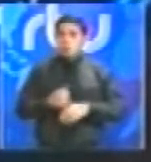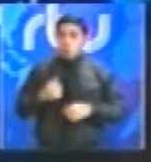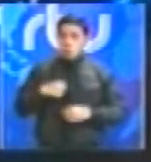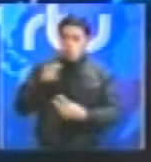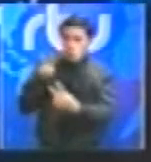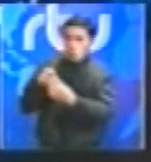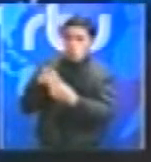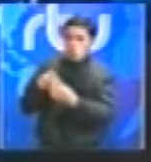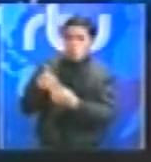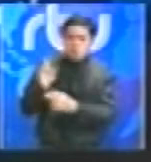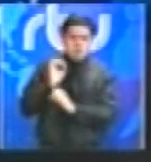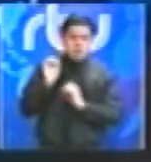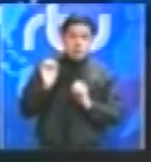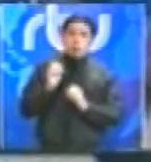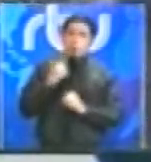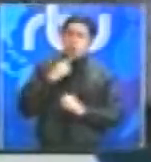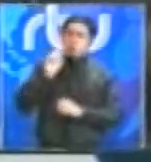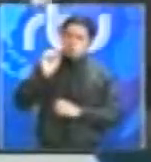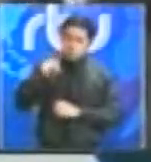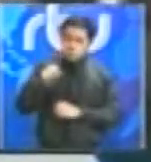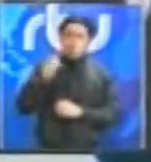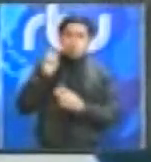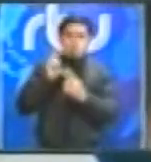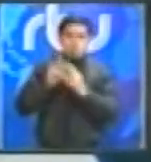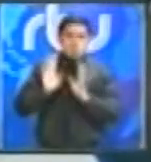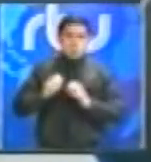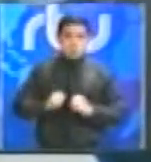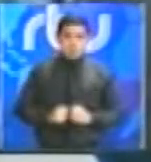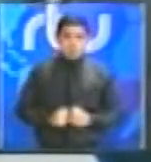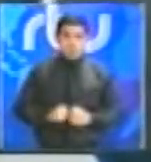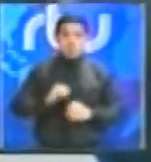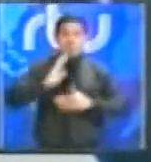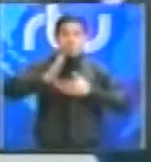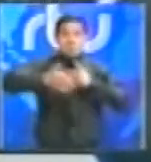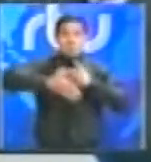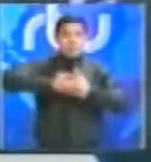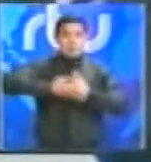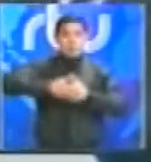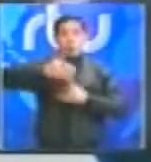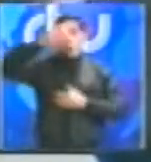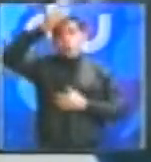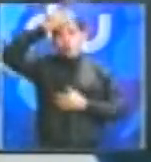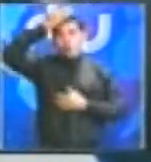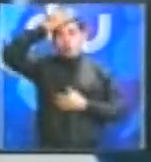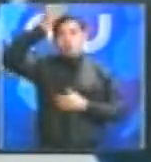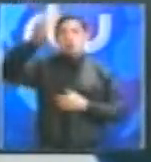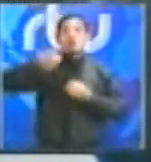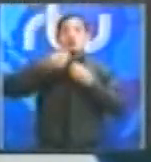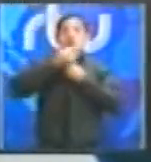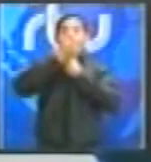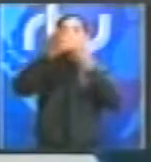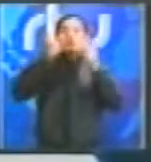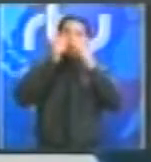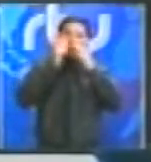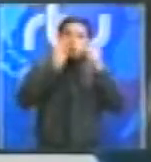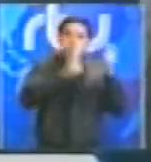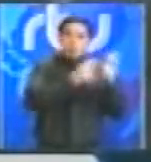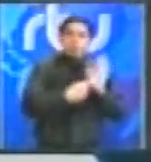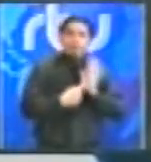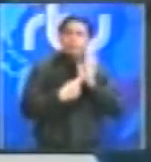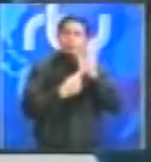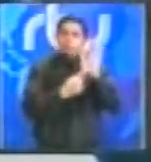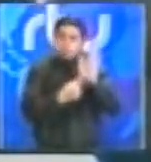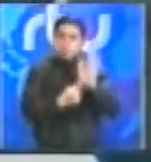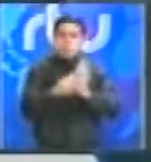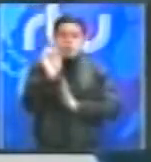al policía Erechicaiza. Adjunto al comunicado, Serrano publicó su declaración ante la Fiscalía en la que indica que